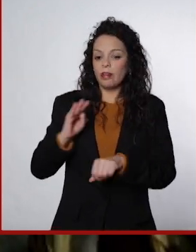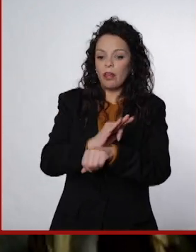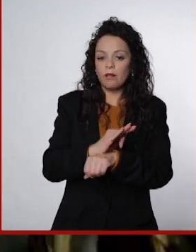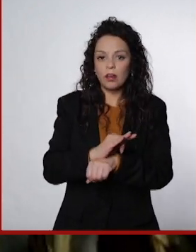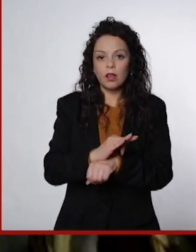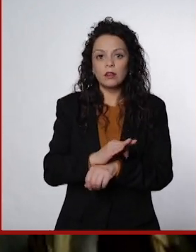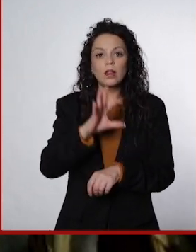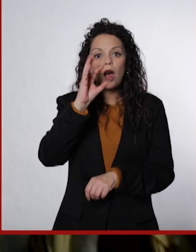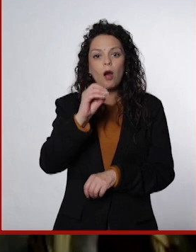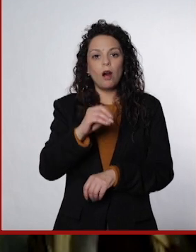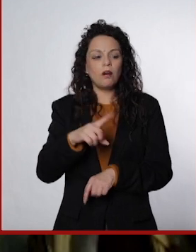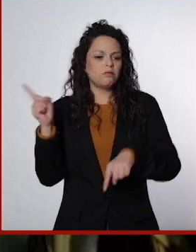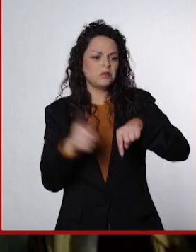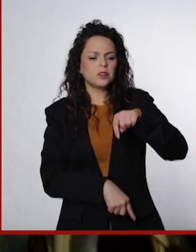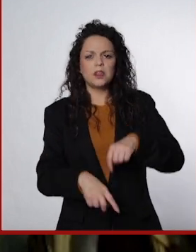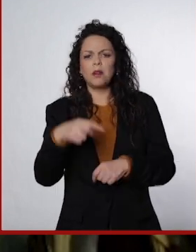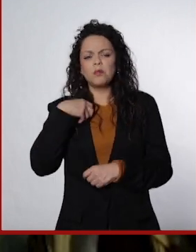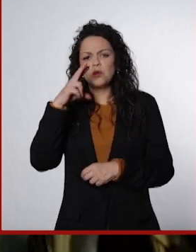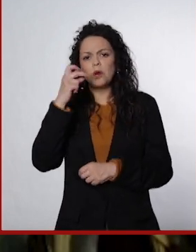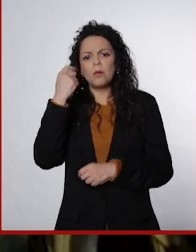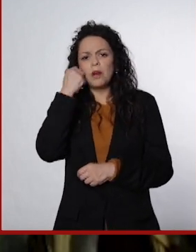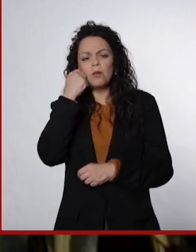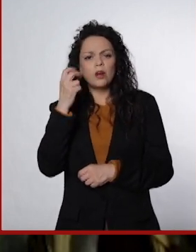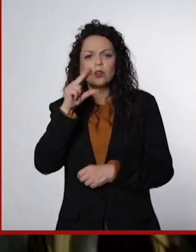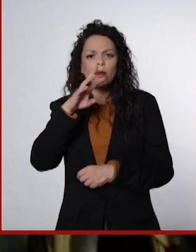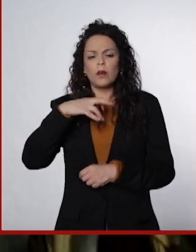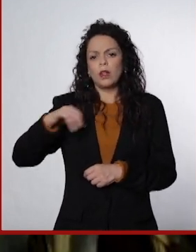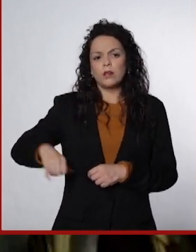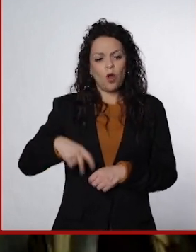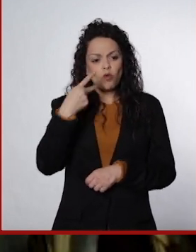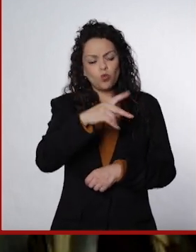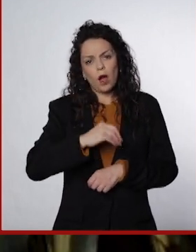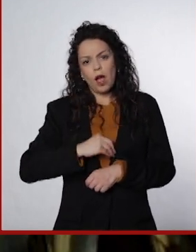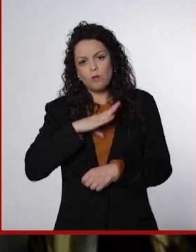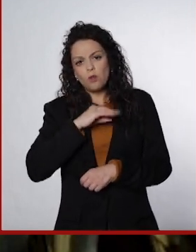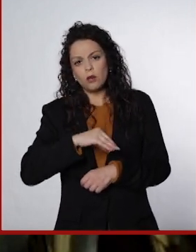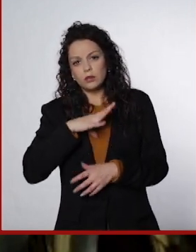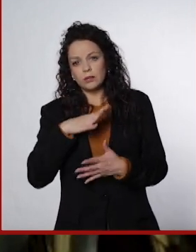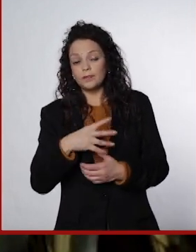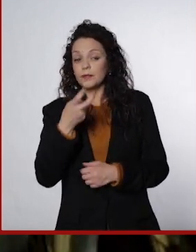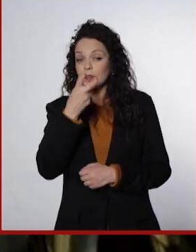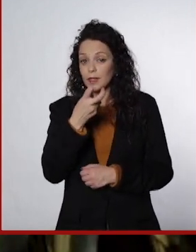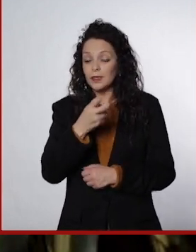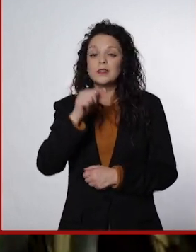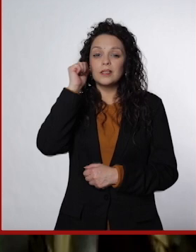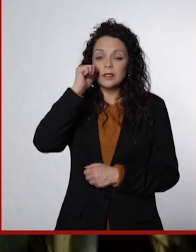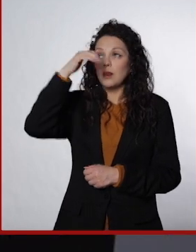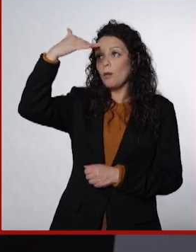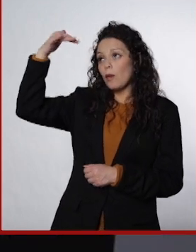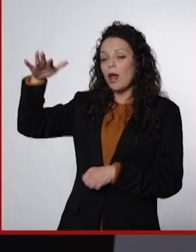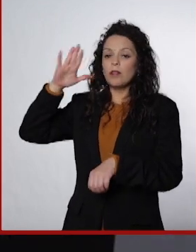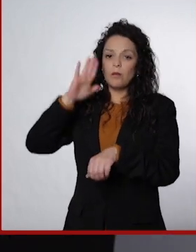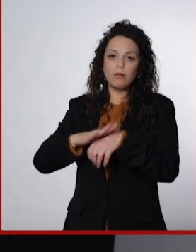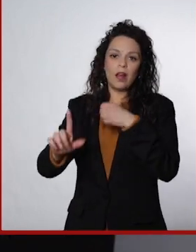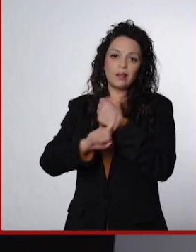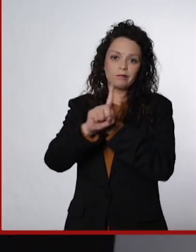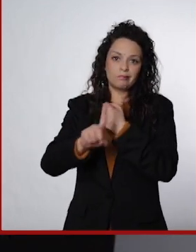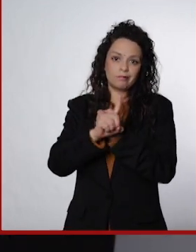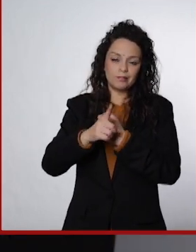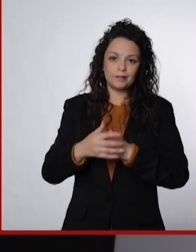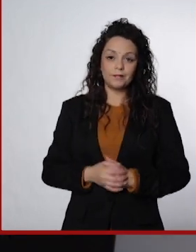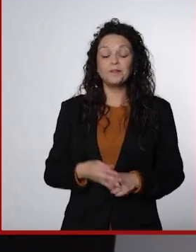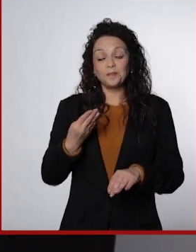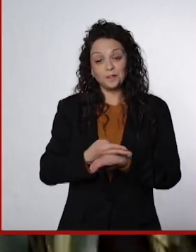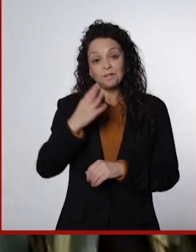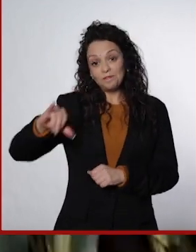tus emociones. Entonces creo que en particular con este tipo de figuras es con quien más es difícil. Perfecto. Oye, no, pues qué interesante. Vamos